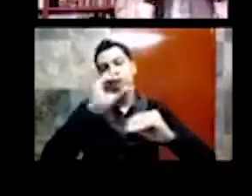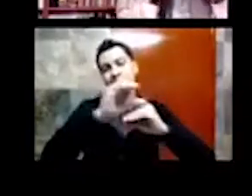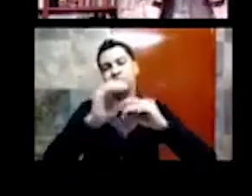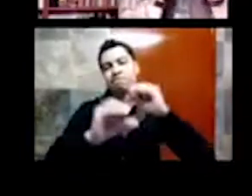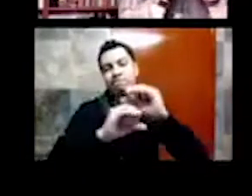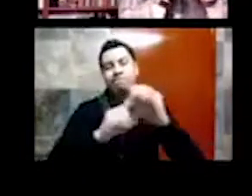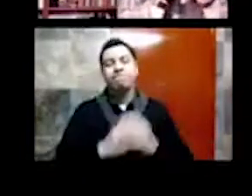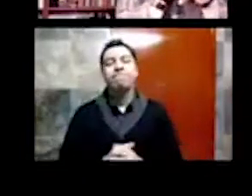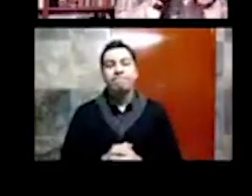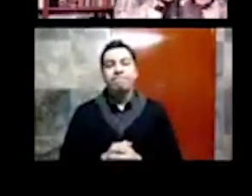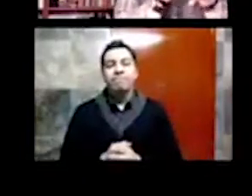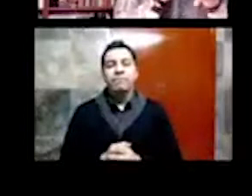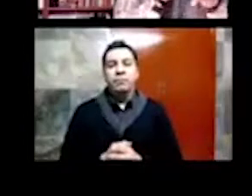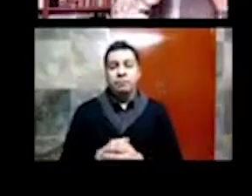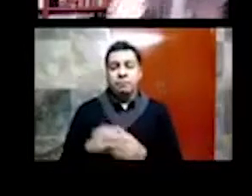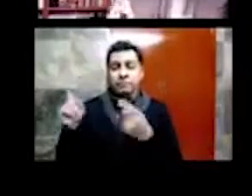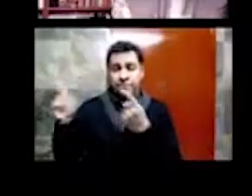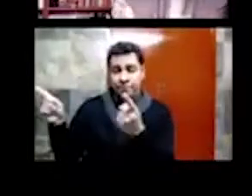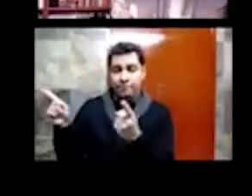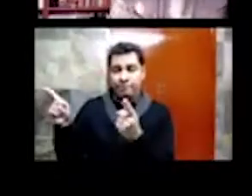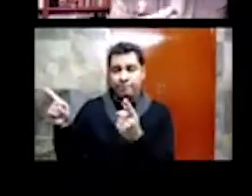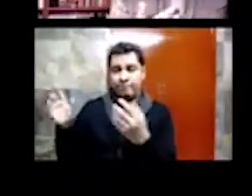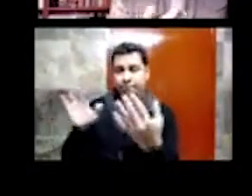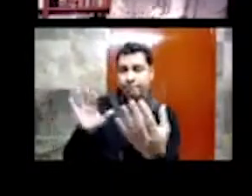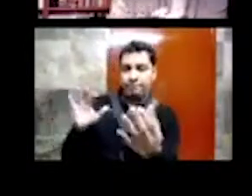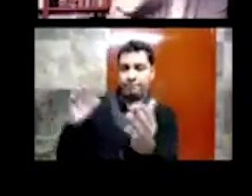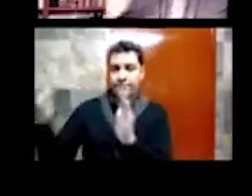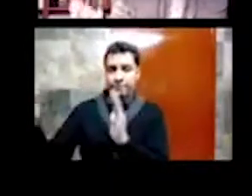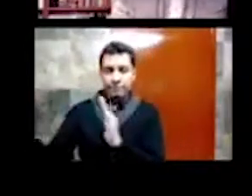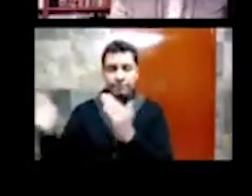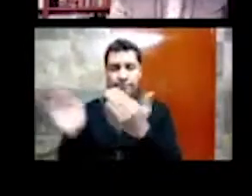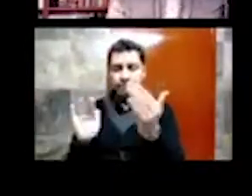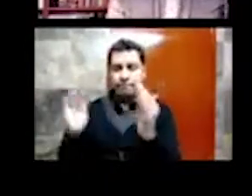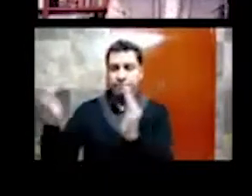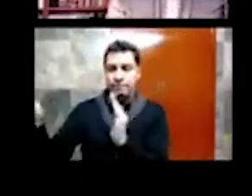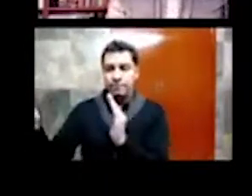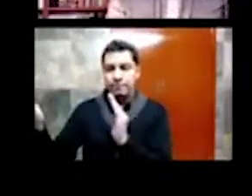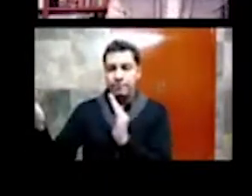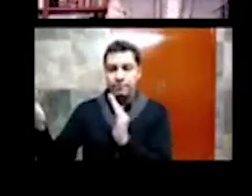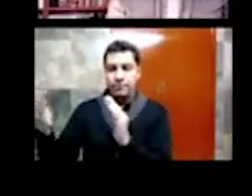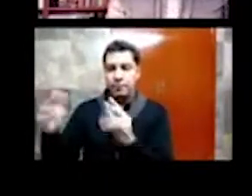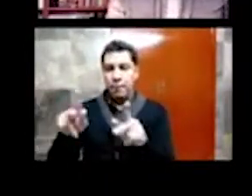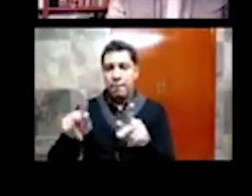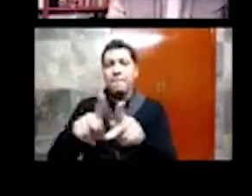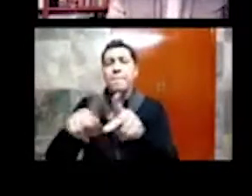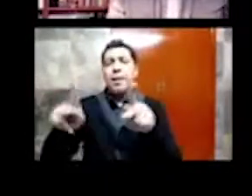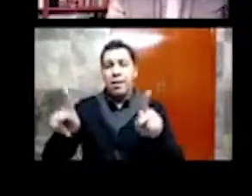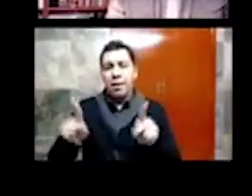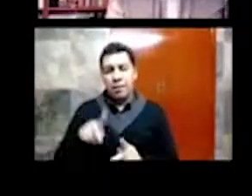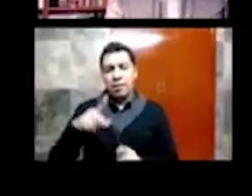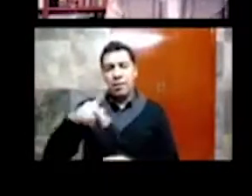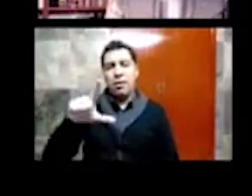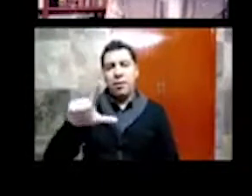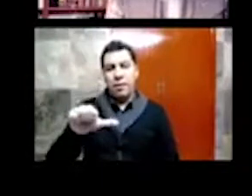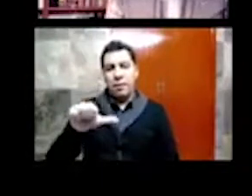Están colindando entre sí. No hay una gran plaza pública como